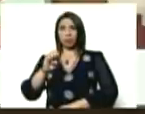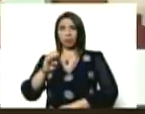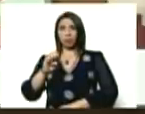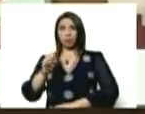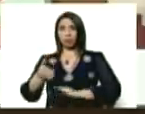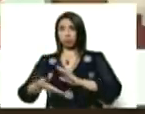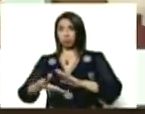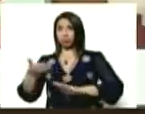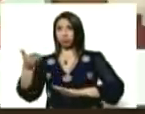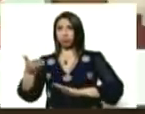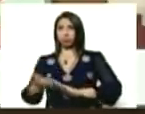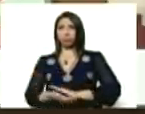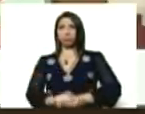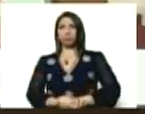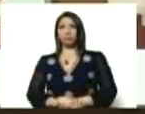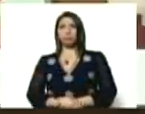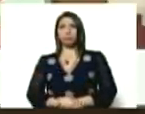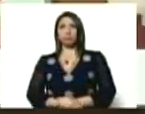del recinto.